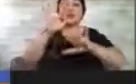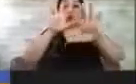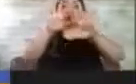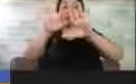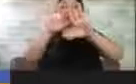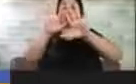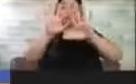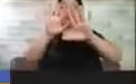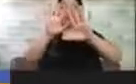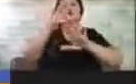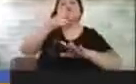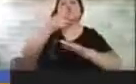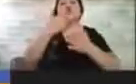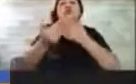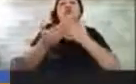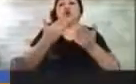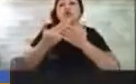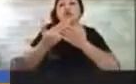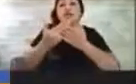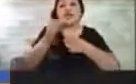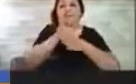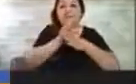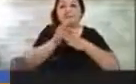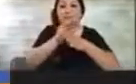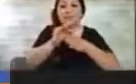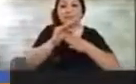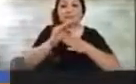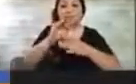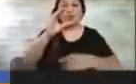nosotros recomendamos esta página que se llama Contrast Checker.